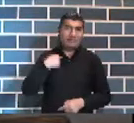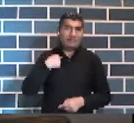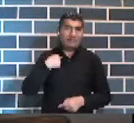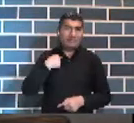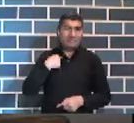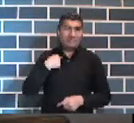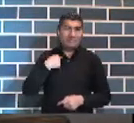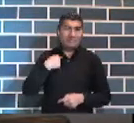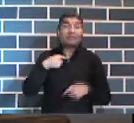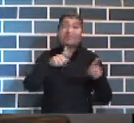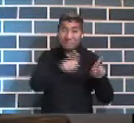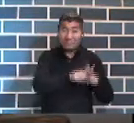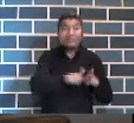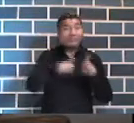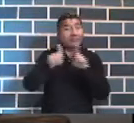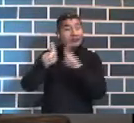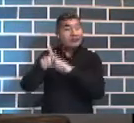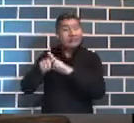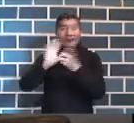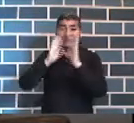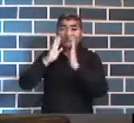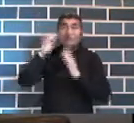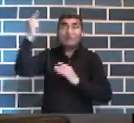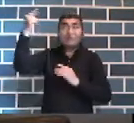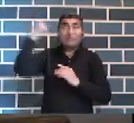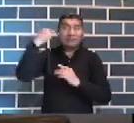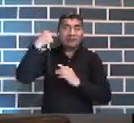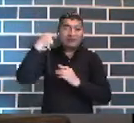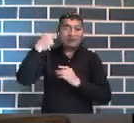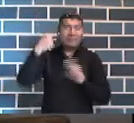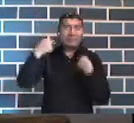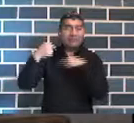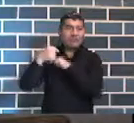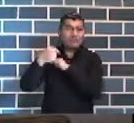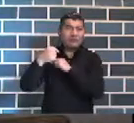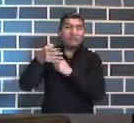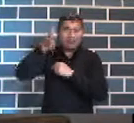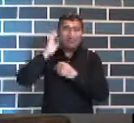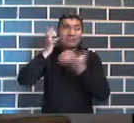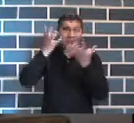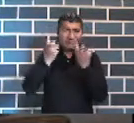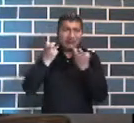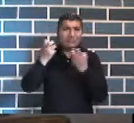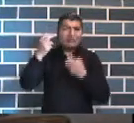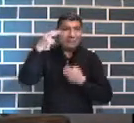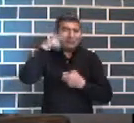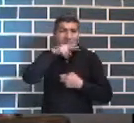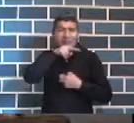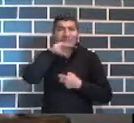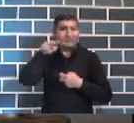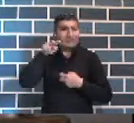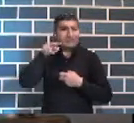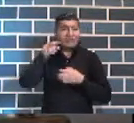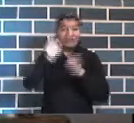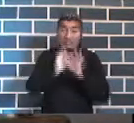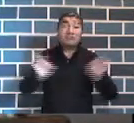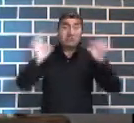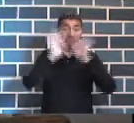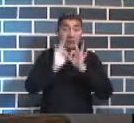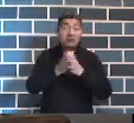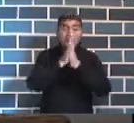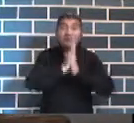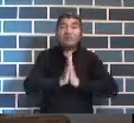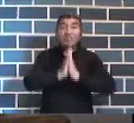y asimismo hablarnos dios quiere escucharnos pero también es importante hacer de la